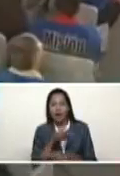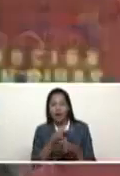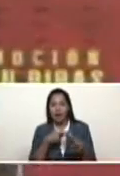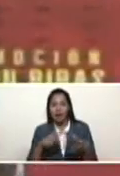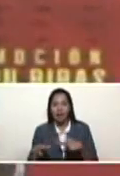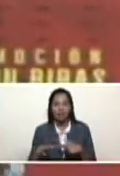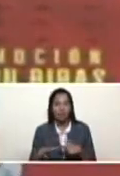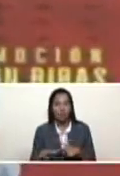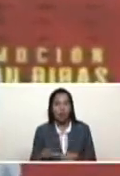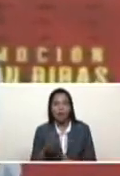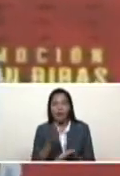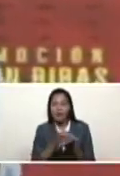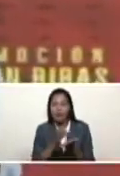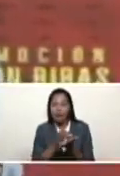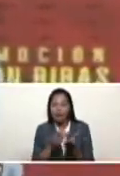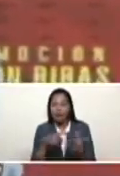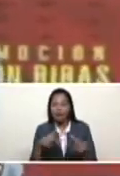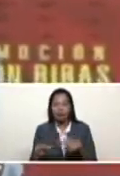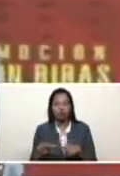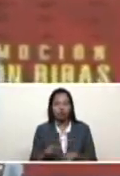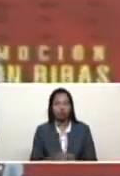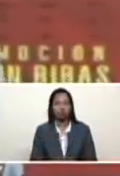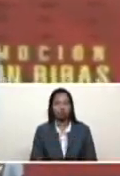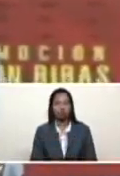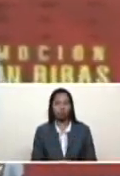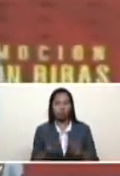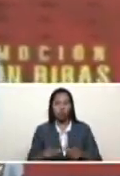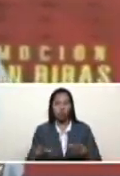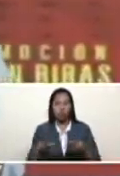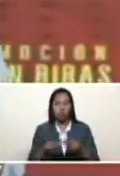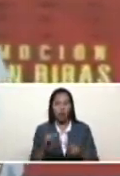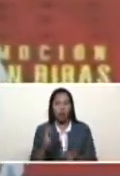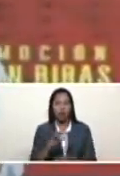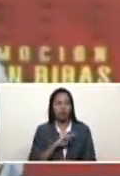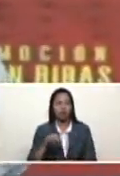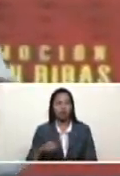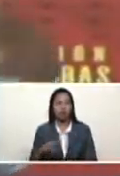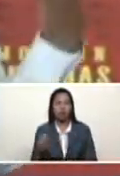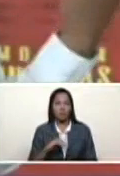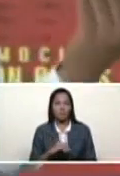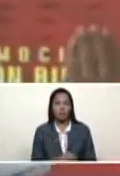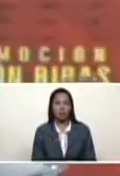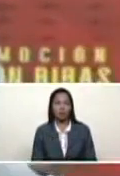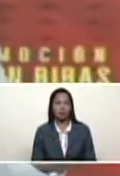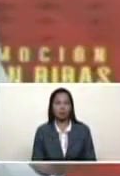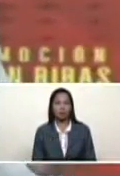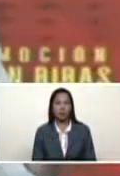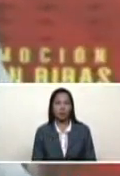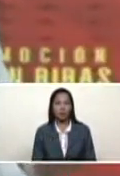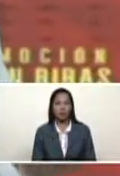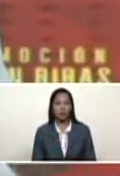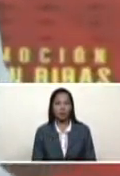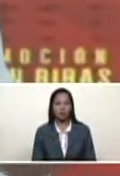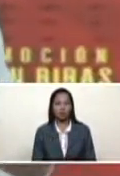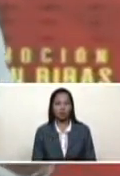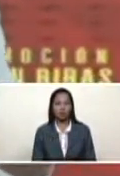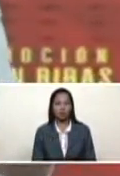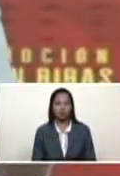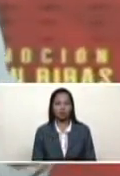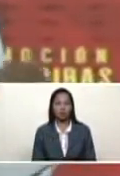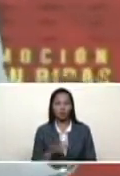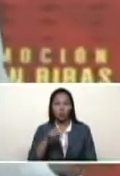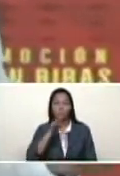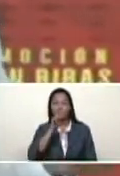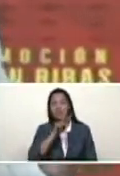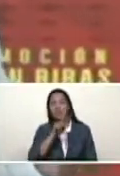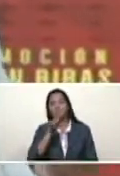Gramovén. En Fabricio Ojeda. En Fabricio Ojeda. Y está funcionando en la Escuela de Guerra Aérea 27 de